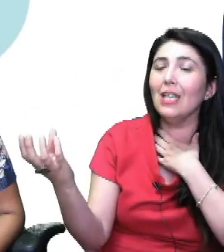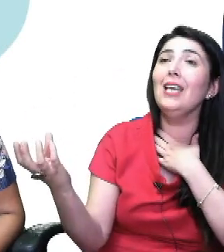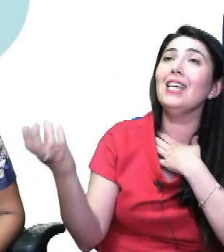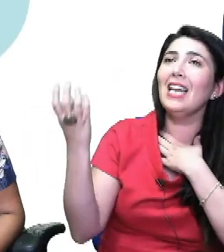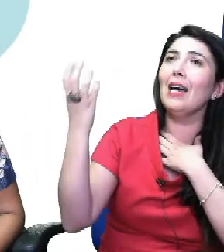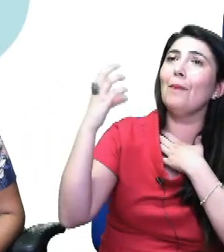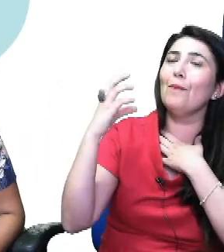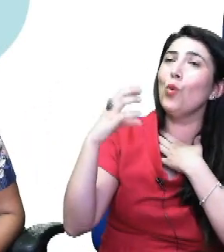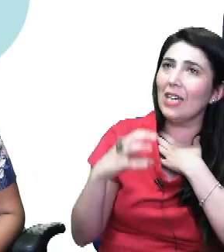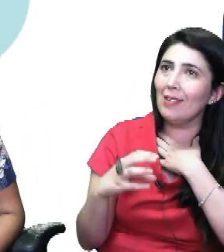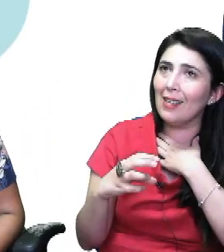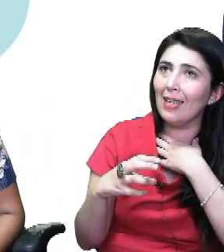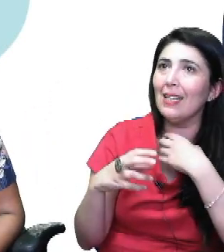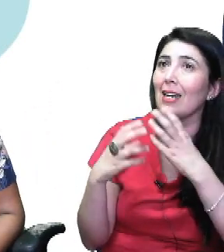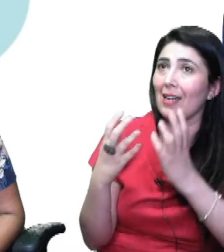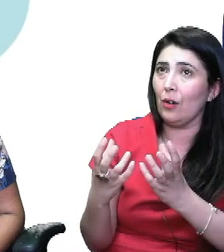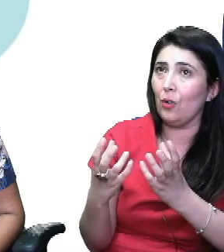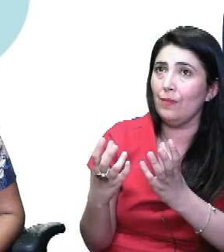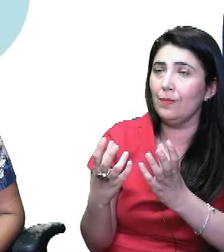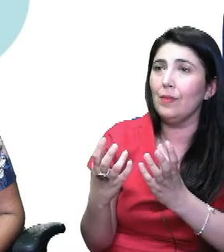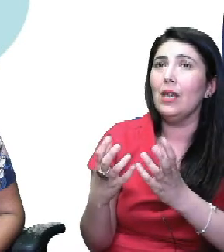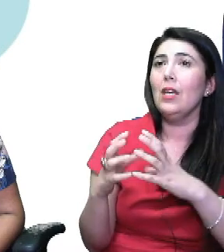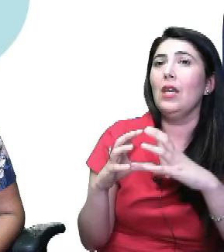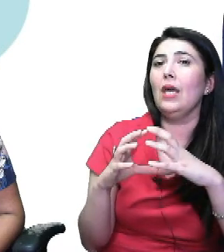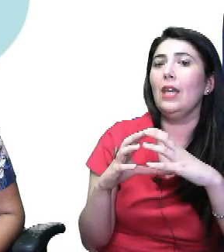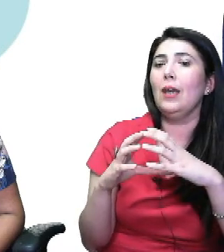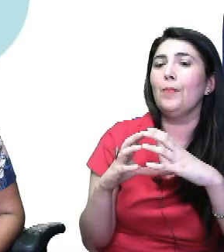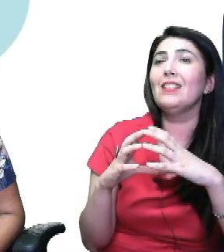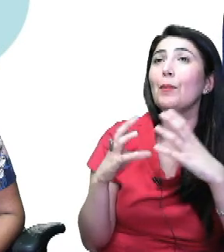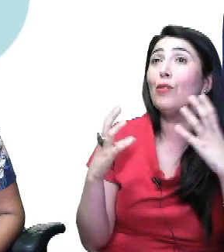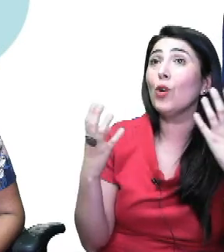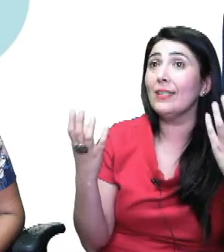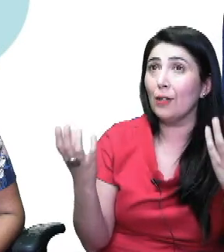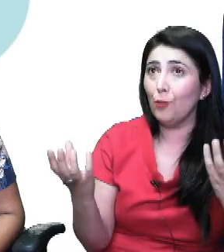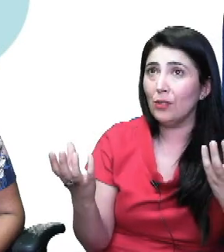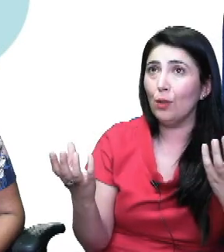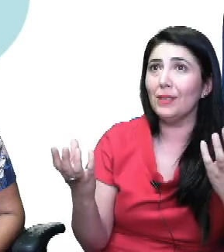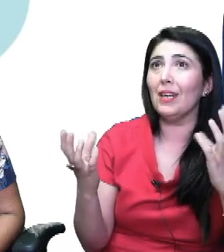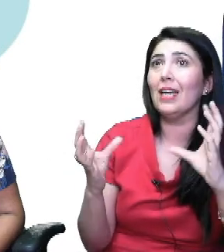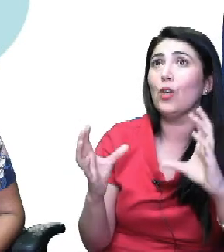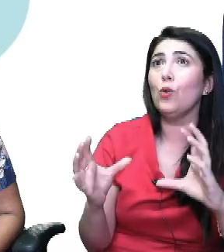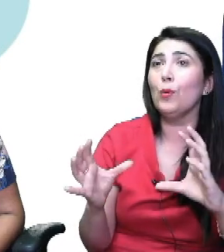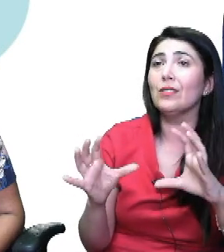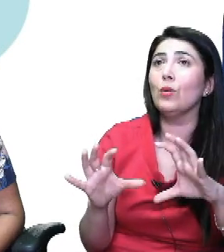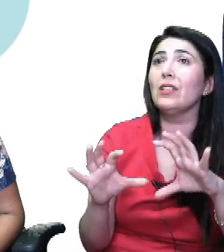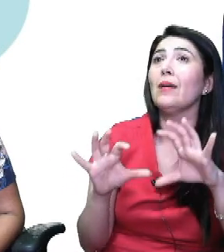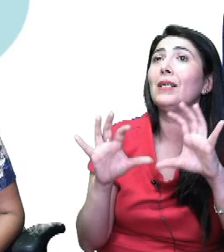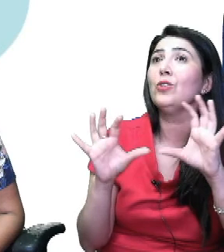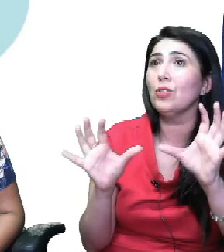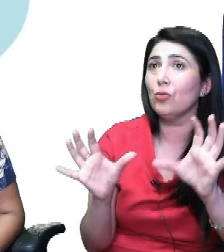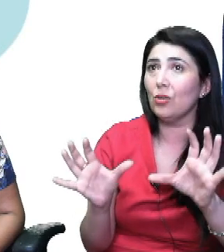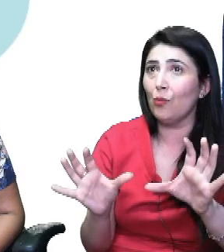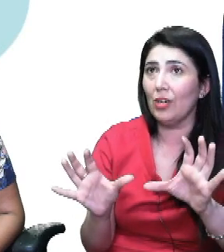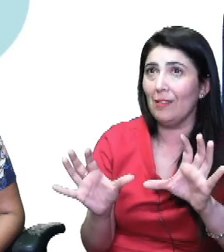bastante, que es la vulnerabilidad y el riesgo. Si tenemos que focalizar esfuerzos, pensar en aquellos grupos que se encuentran en